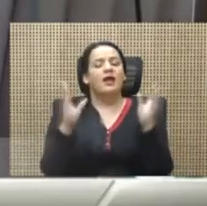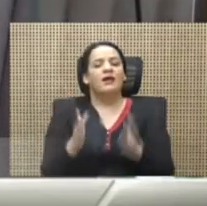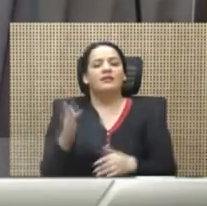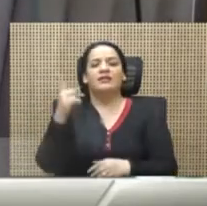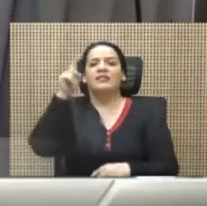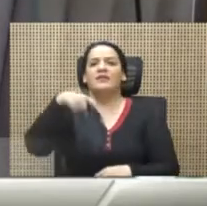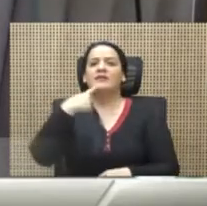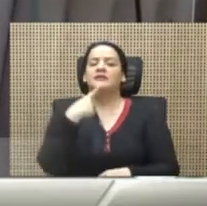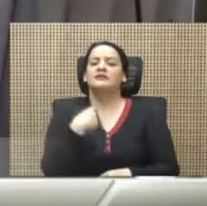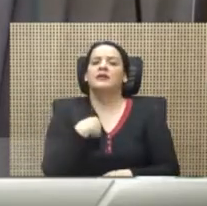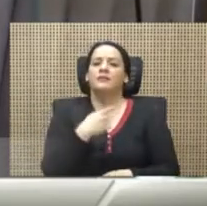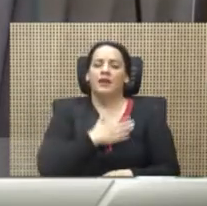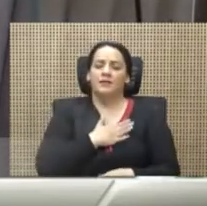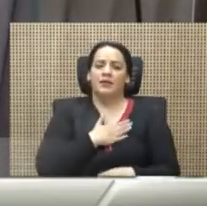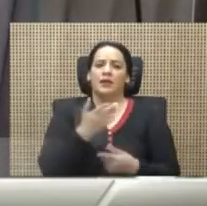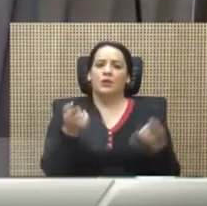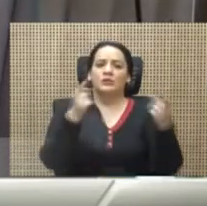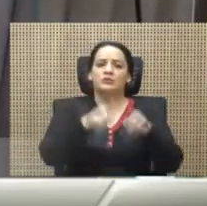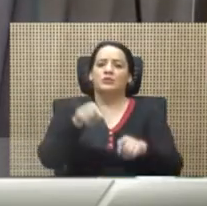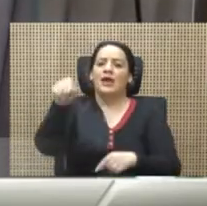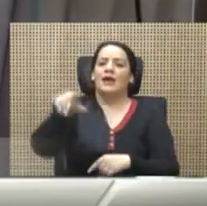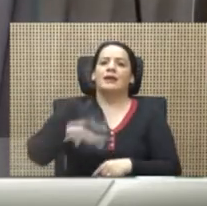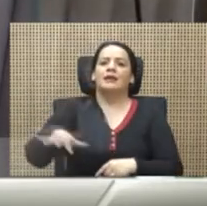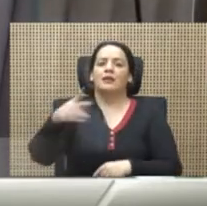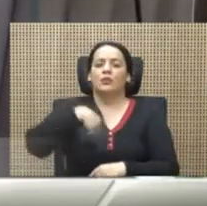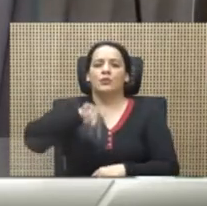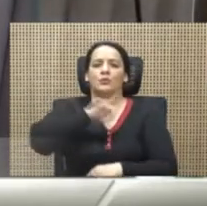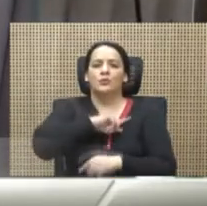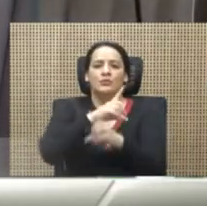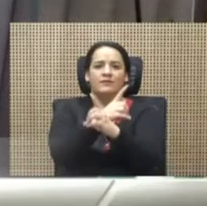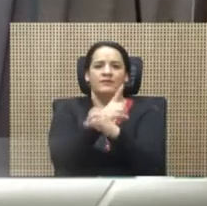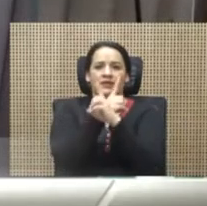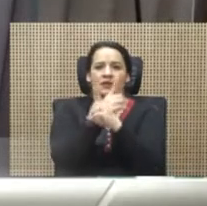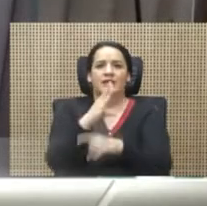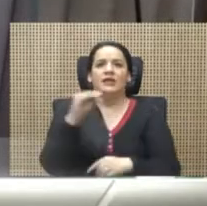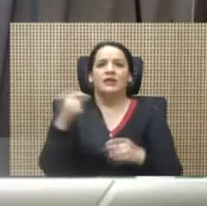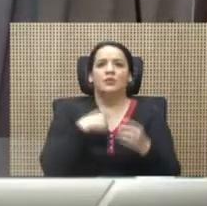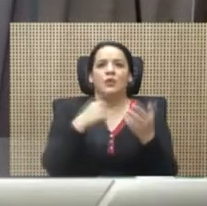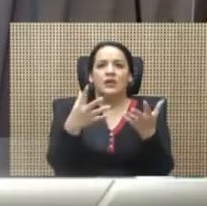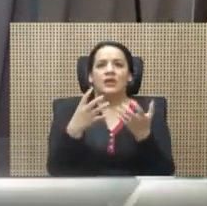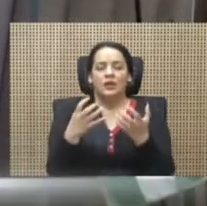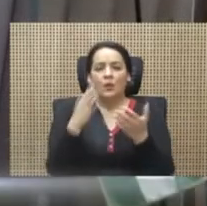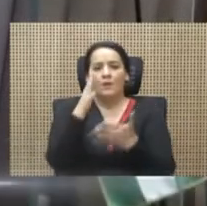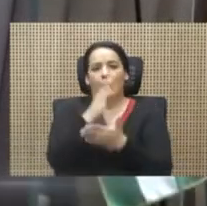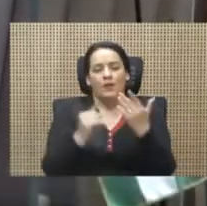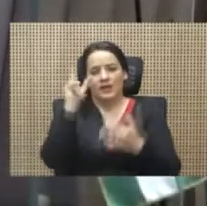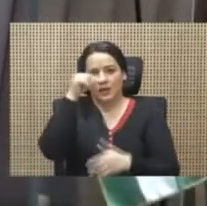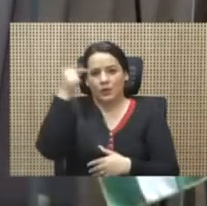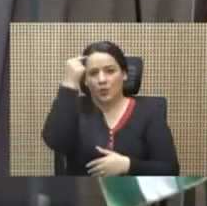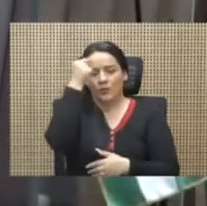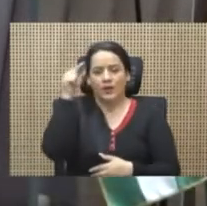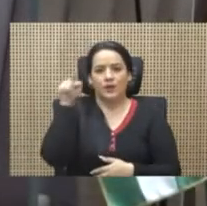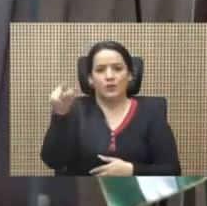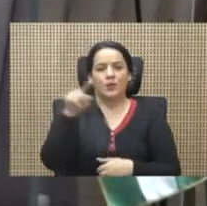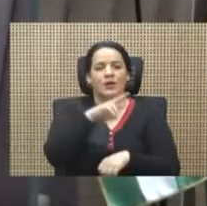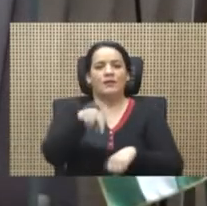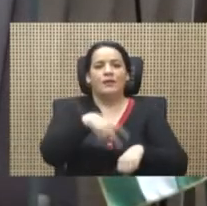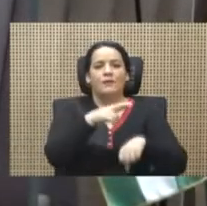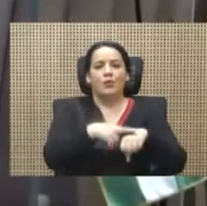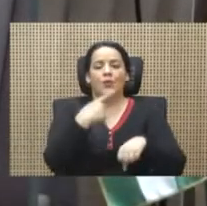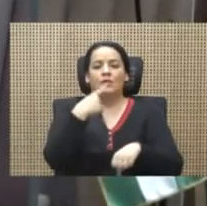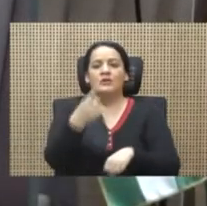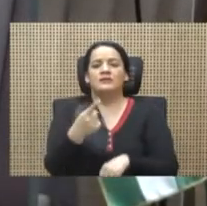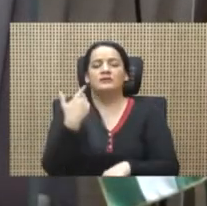decirme a mí lo que ahí sucede y lo que defendemos. Y quiero por parte del gobierno de la República decirle